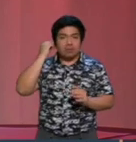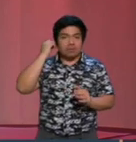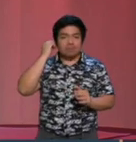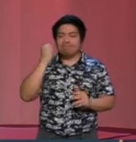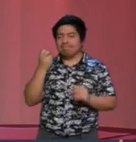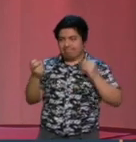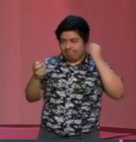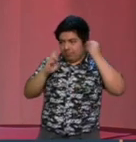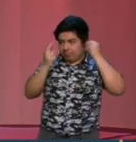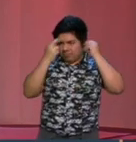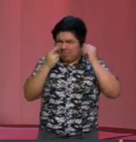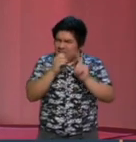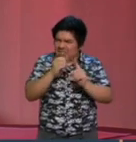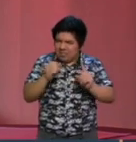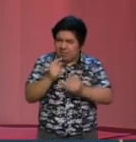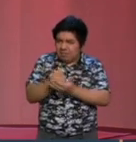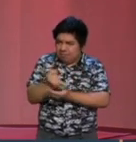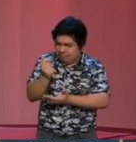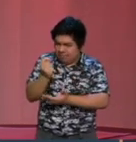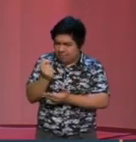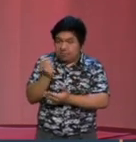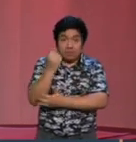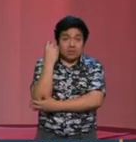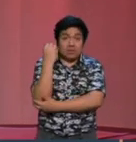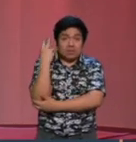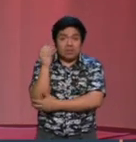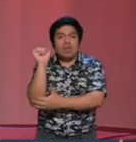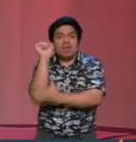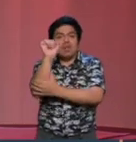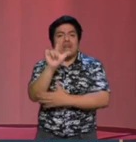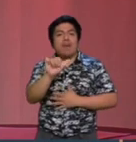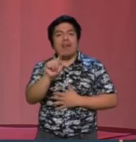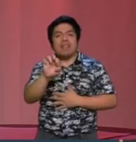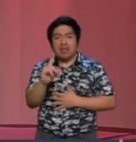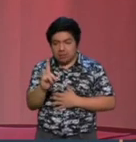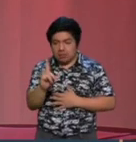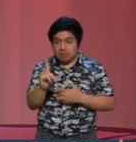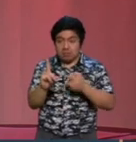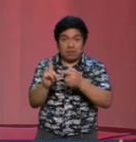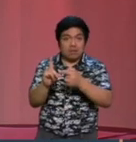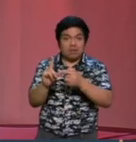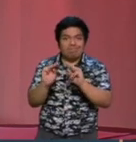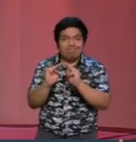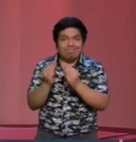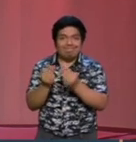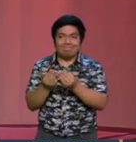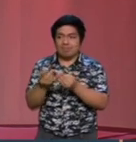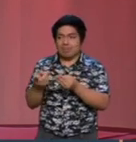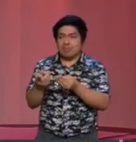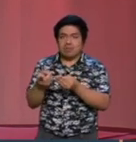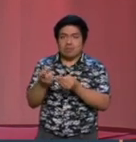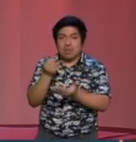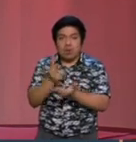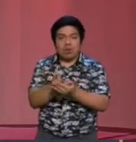refería. Ustedes están organizando en Tláhuac Te escucho. eventos con el Sindicato Libertad, una organización criminal que se ha dedicado